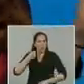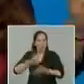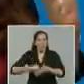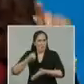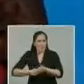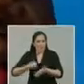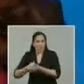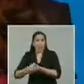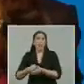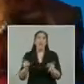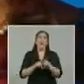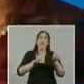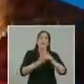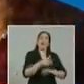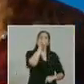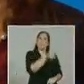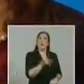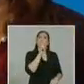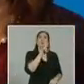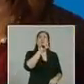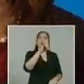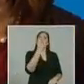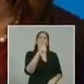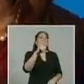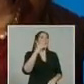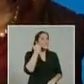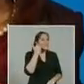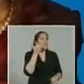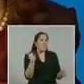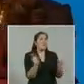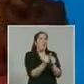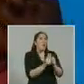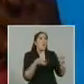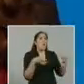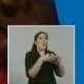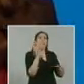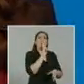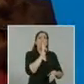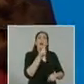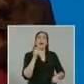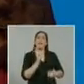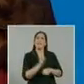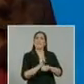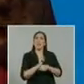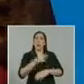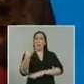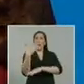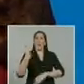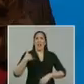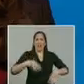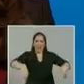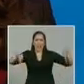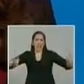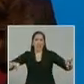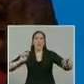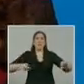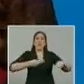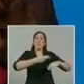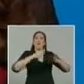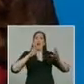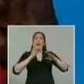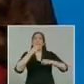Y el caso de Lucy y otras tantísimas mujeres que en las tranqueras y con la bandera argentina